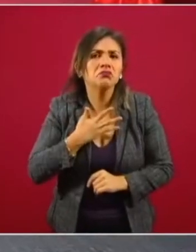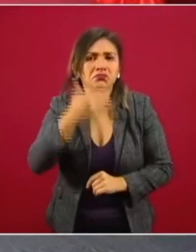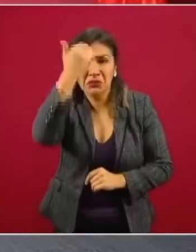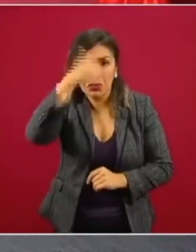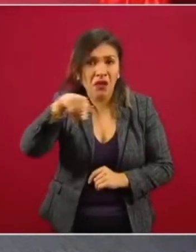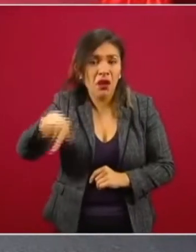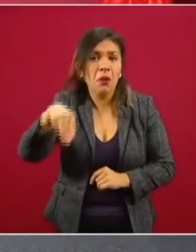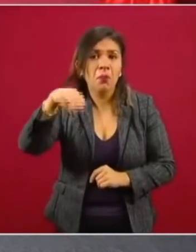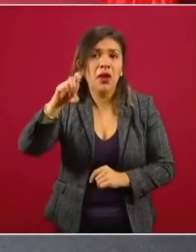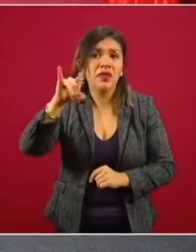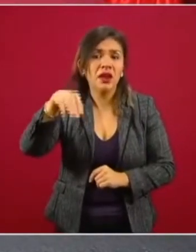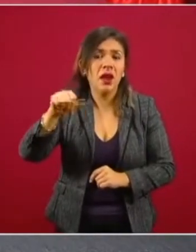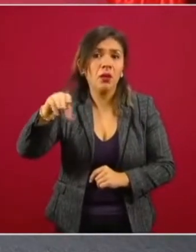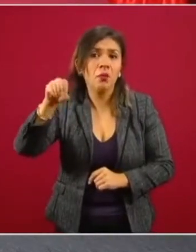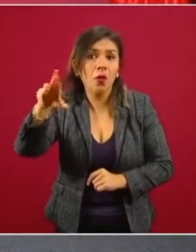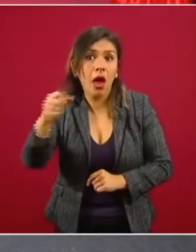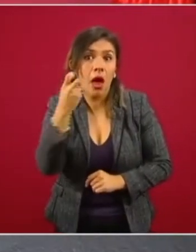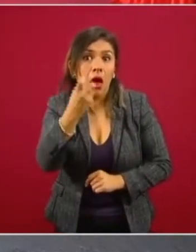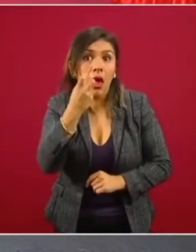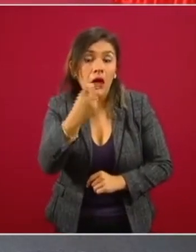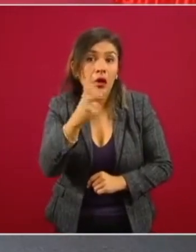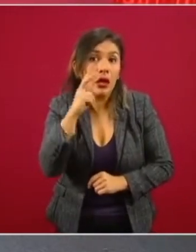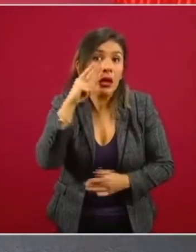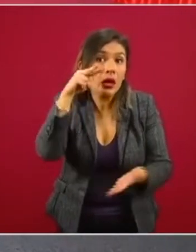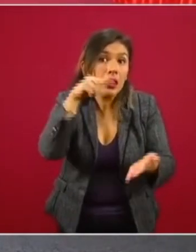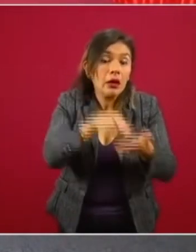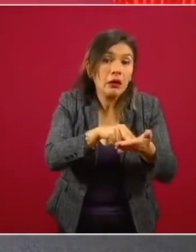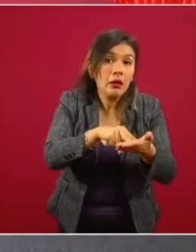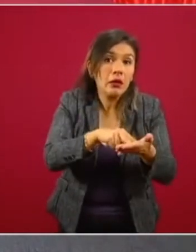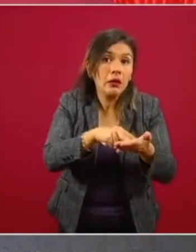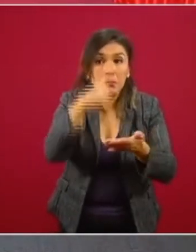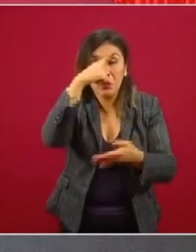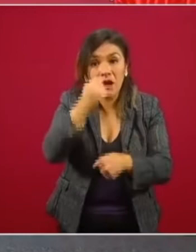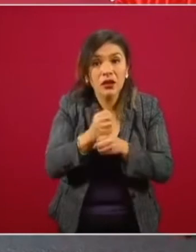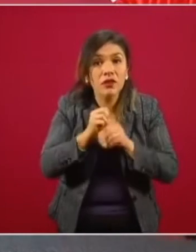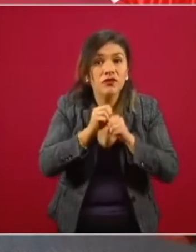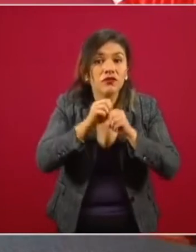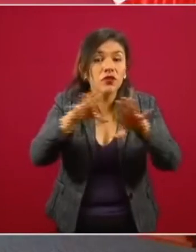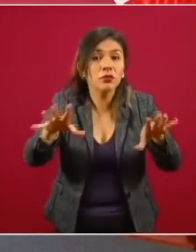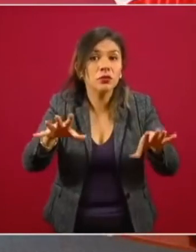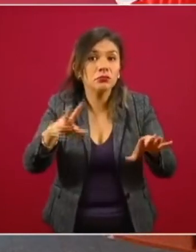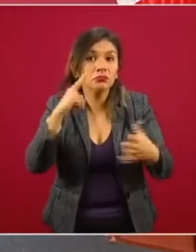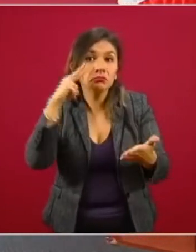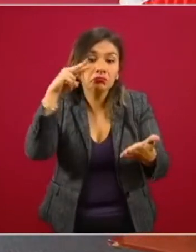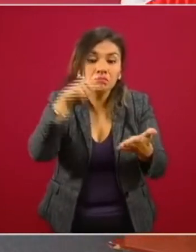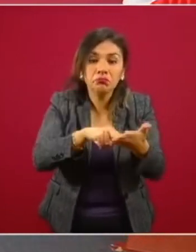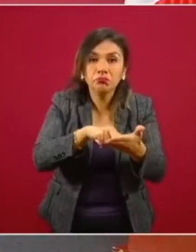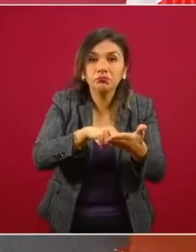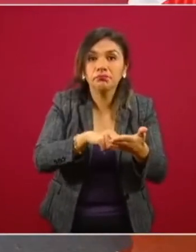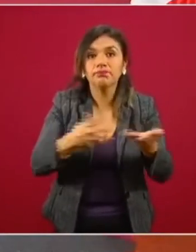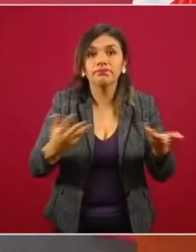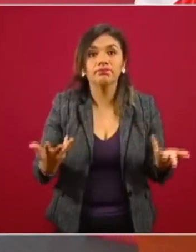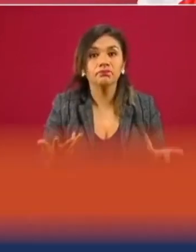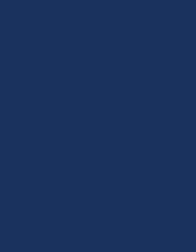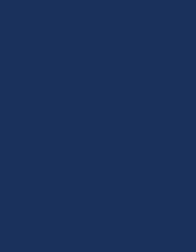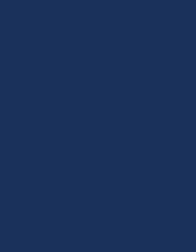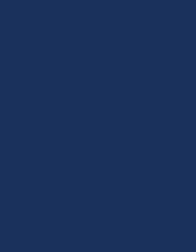Mora. Eso es lo que aparece en la información desclasificada.